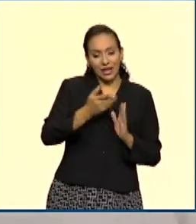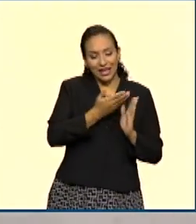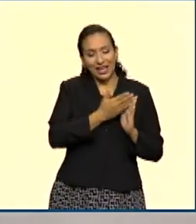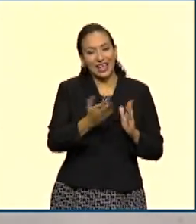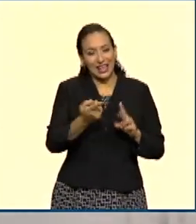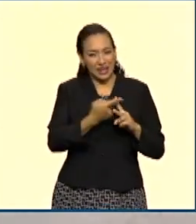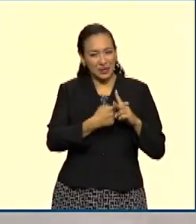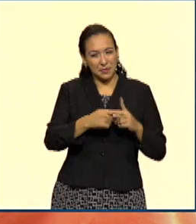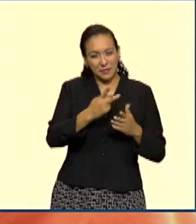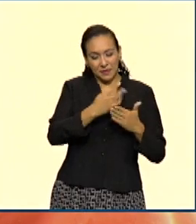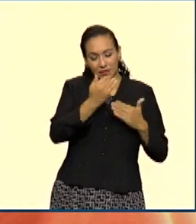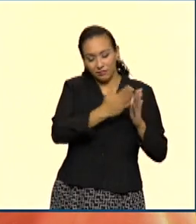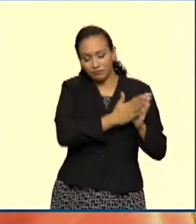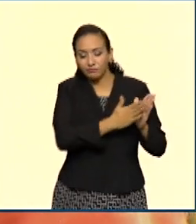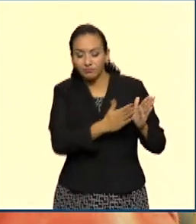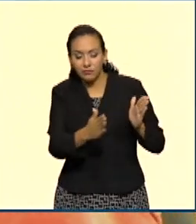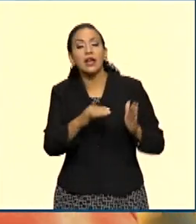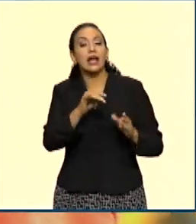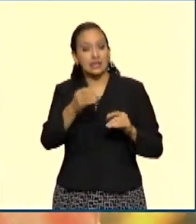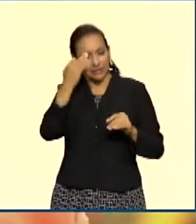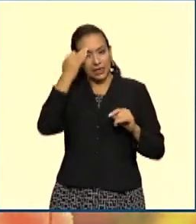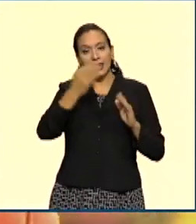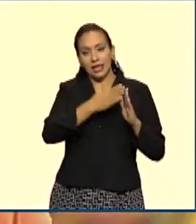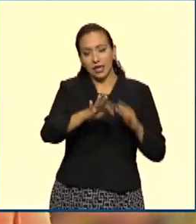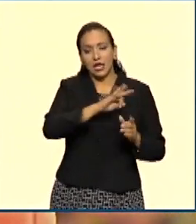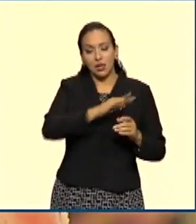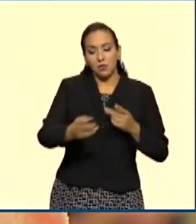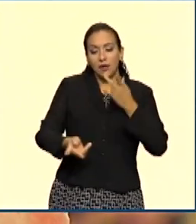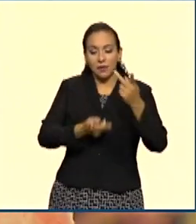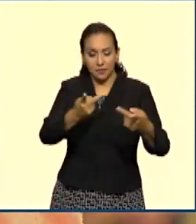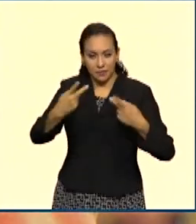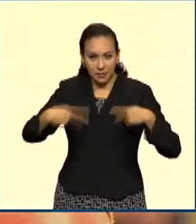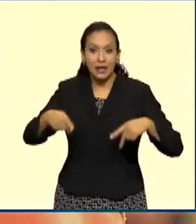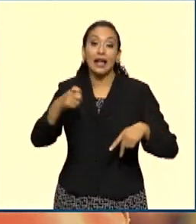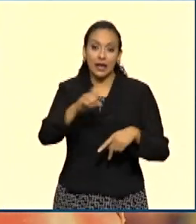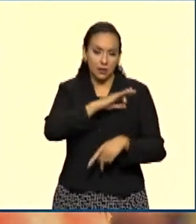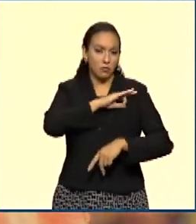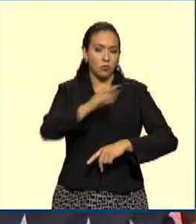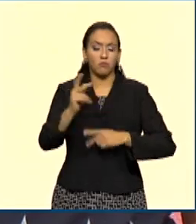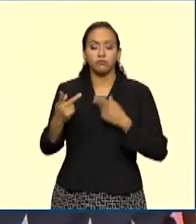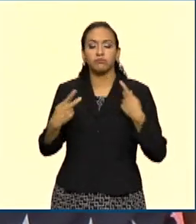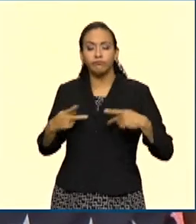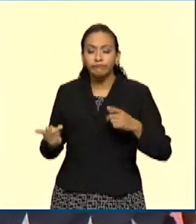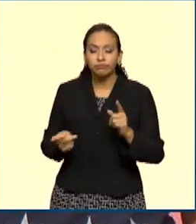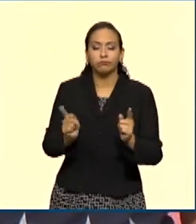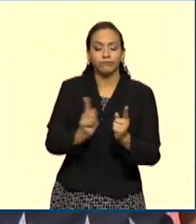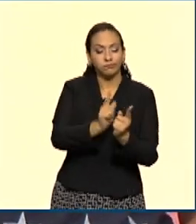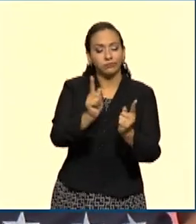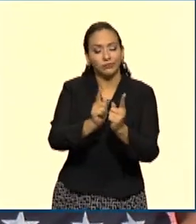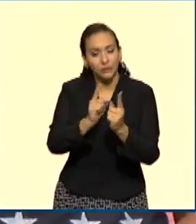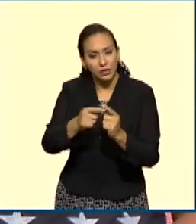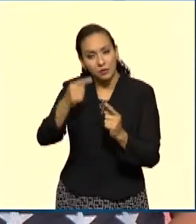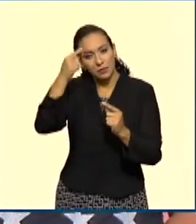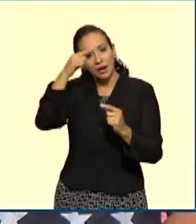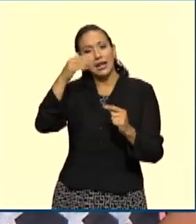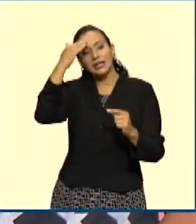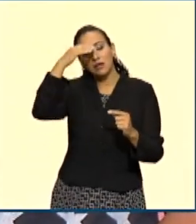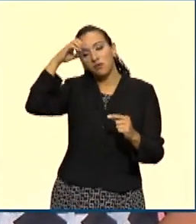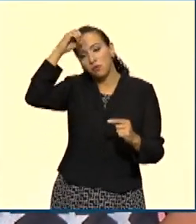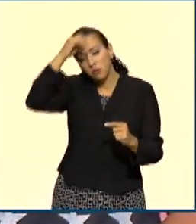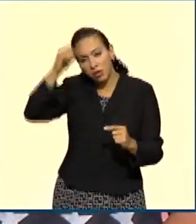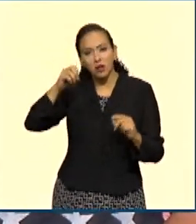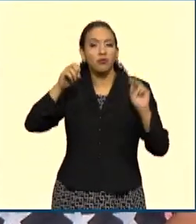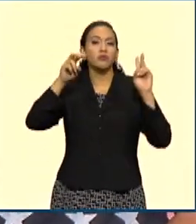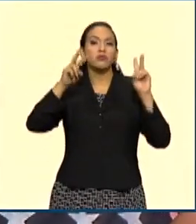iniciativa, omitiendo que el fin era lograr el consentimiento y permitir consultas subsecuentes con el fin también de abordar temas